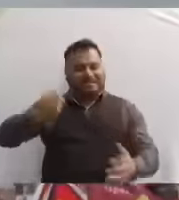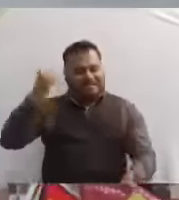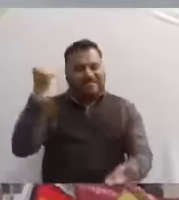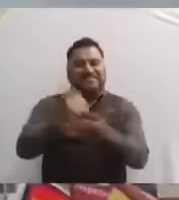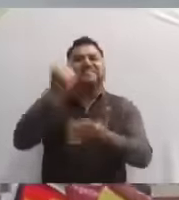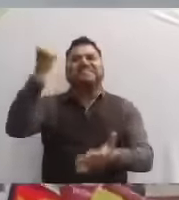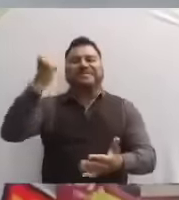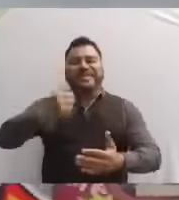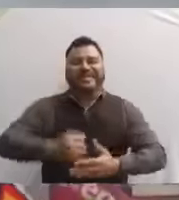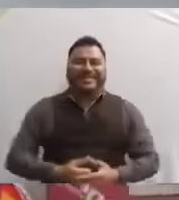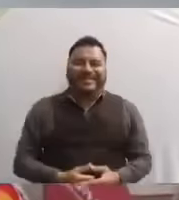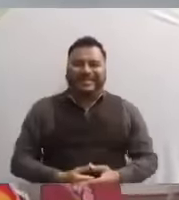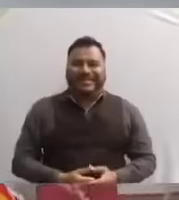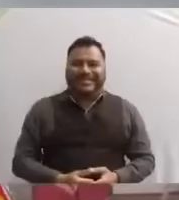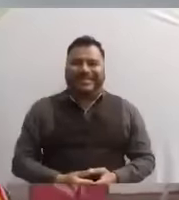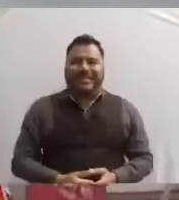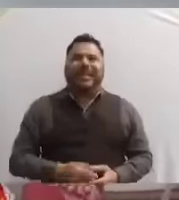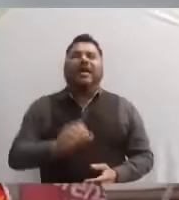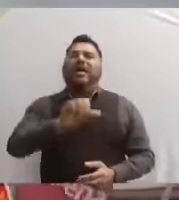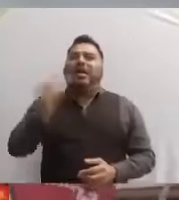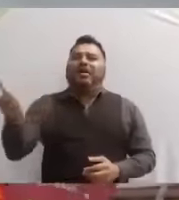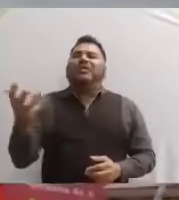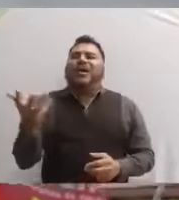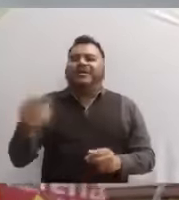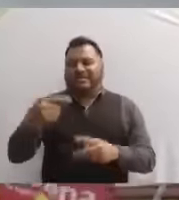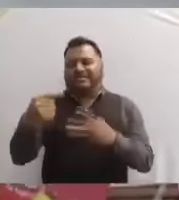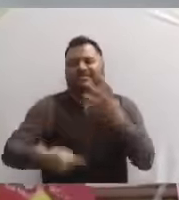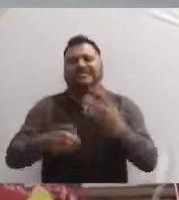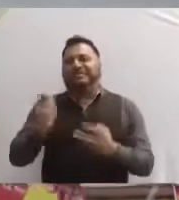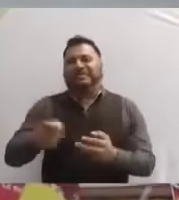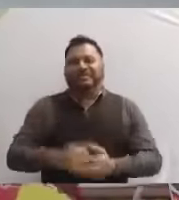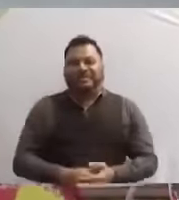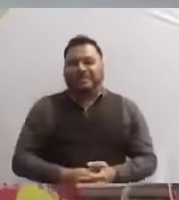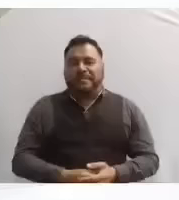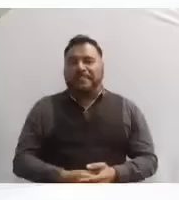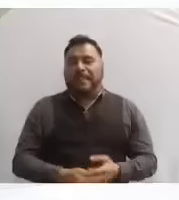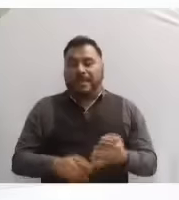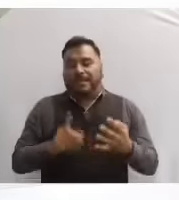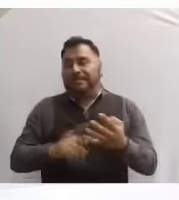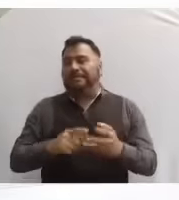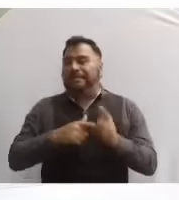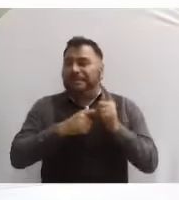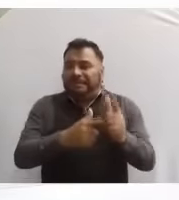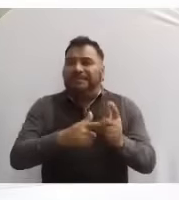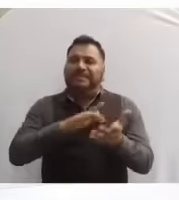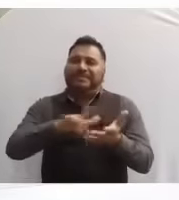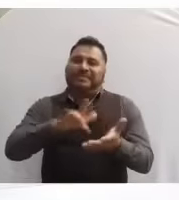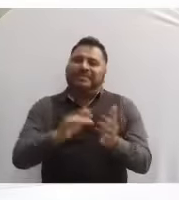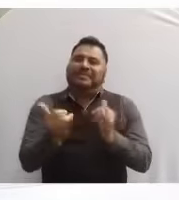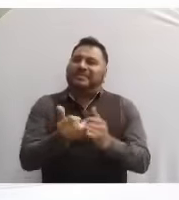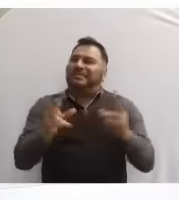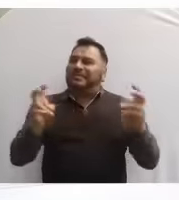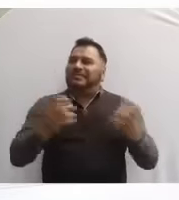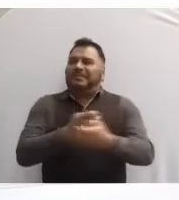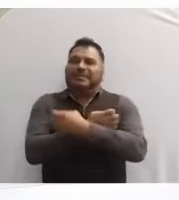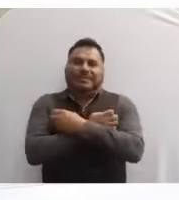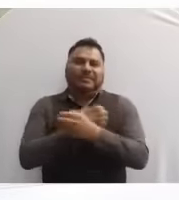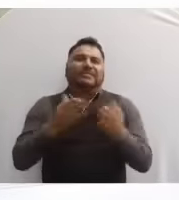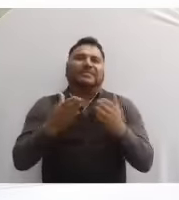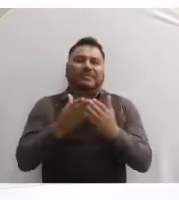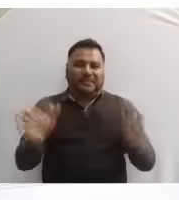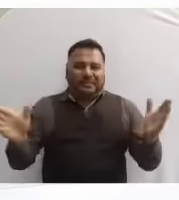Aprobado. ¿Qué más vamos a hacer? Vamos a seguir apoyando la educación